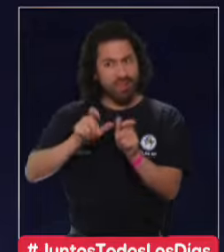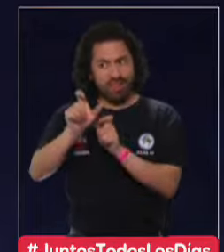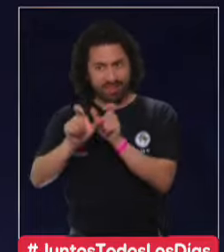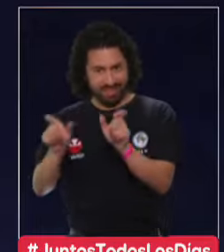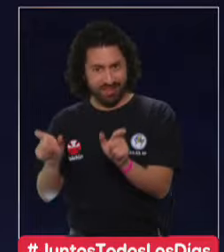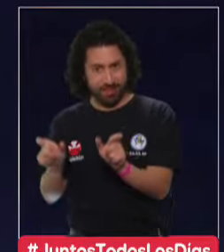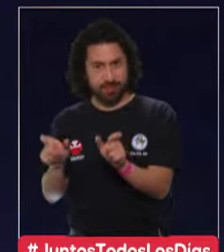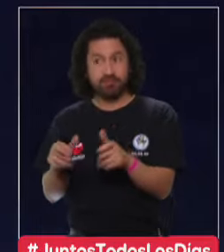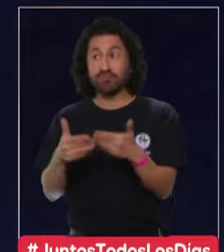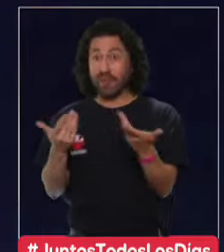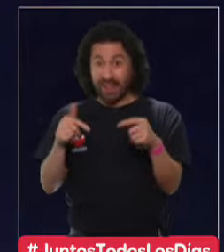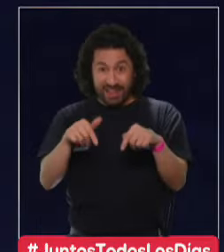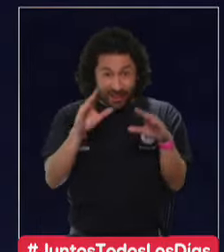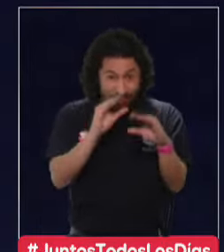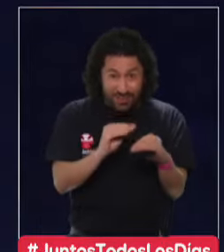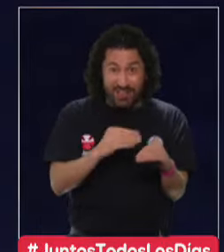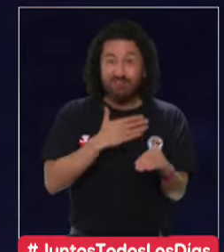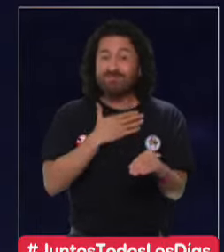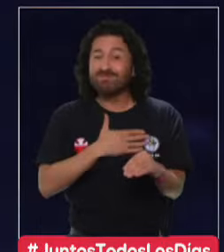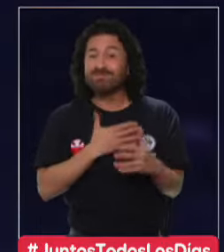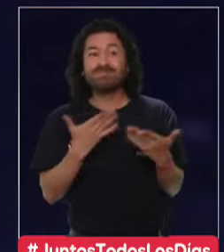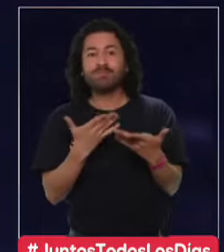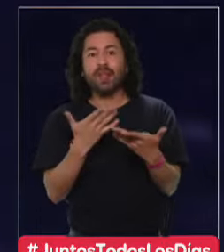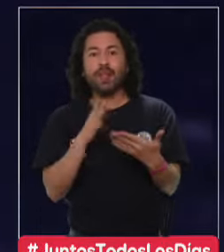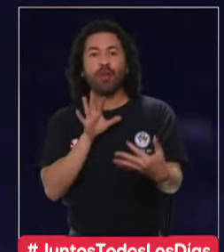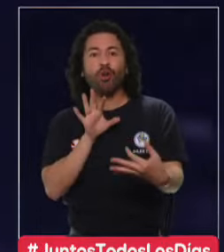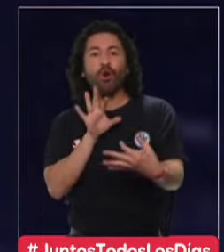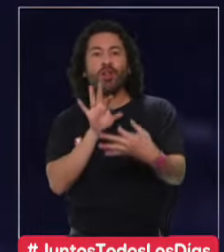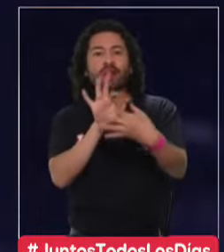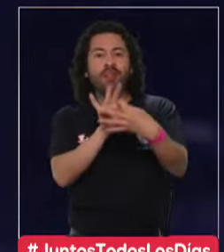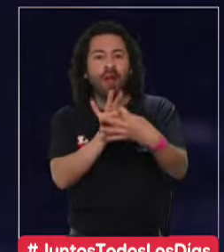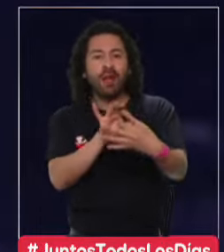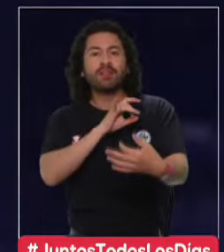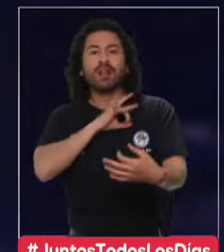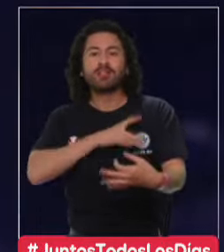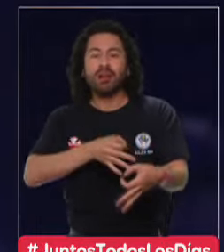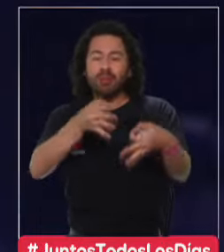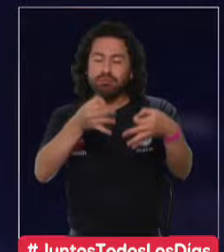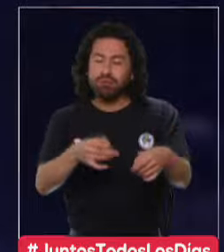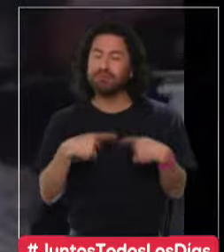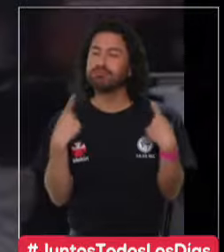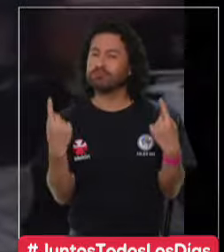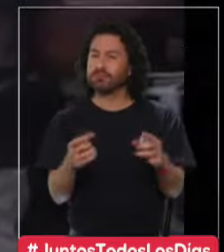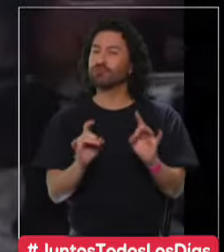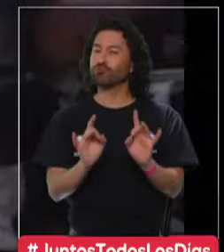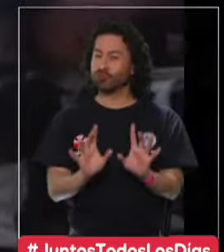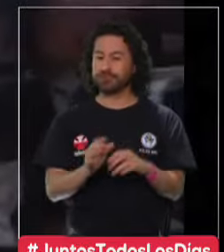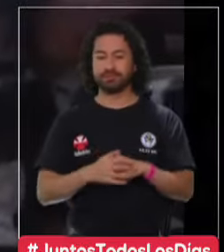comunidad, lo que buscamos esta noche, nos conecta con el Chile que somos.